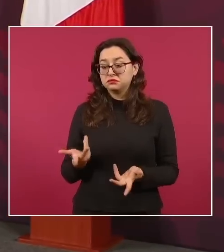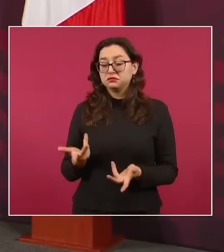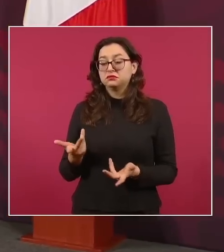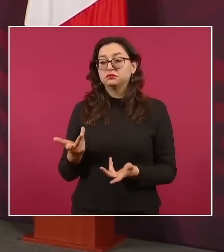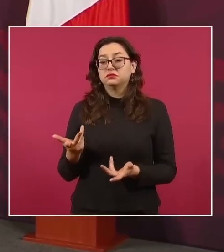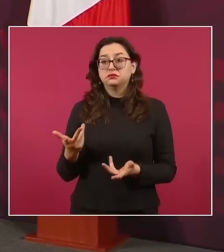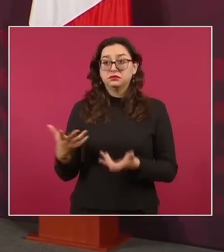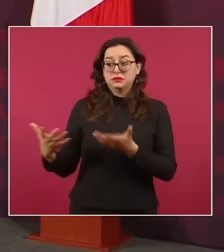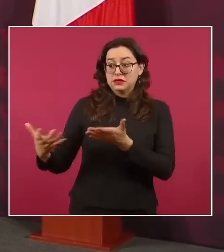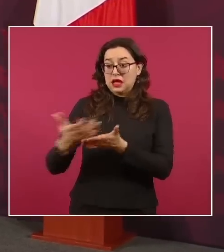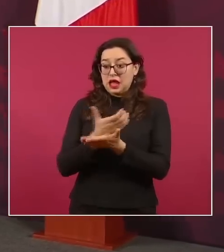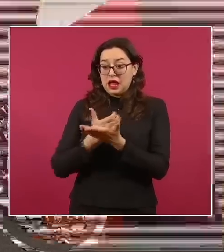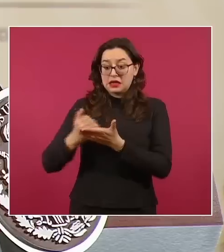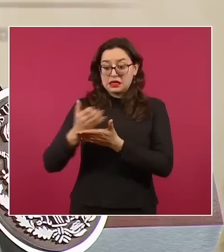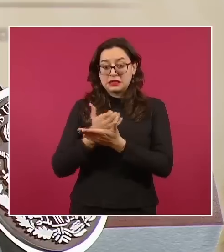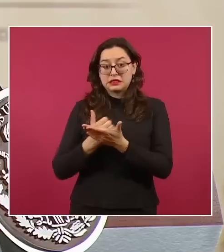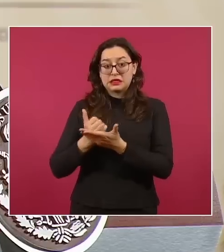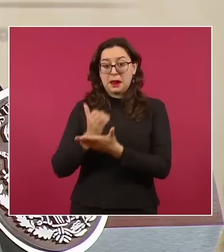compartida,